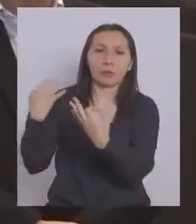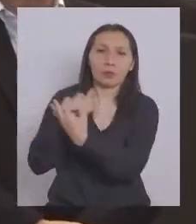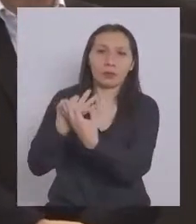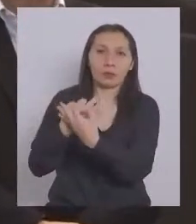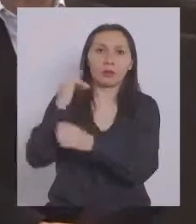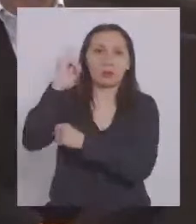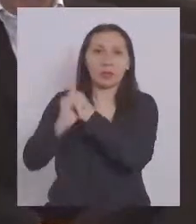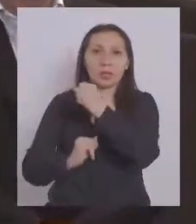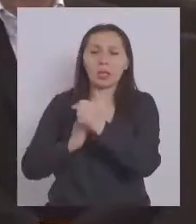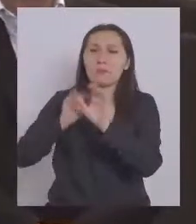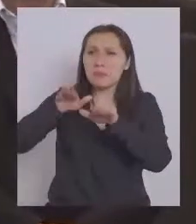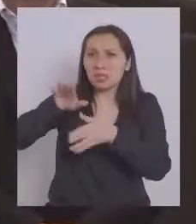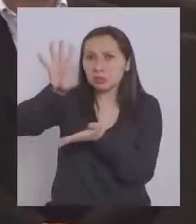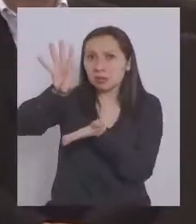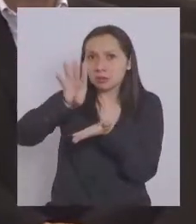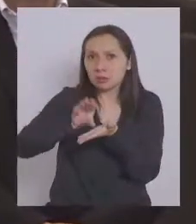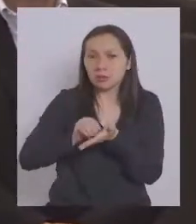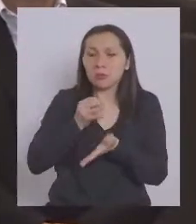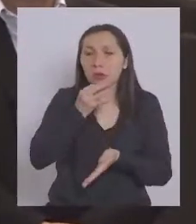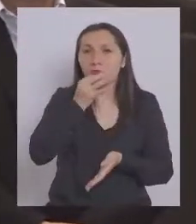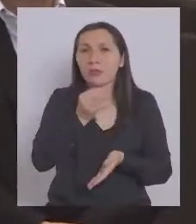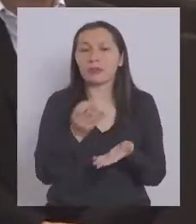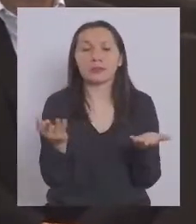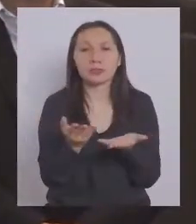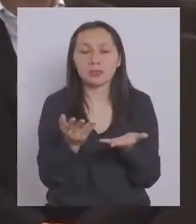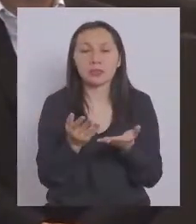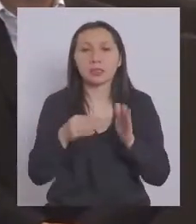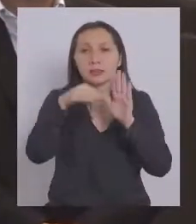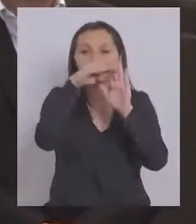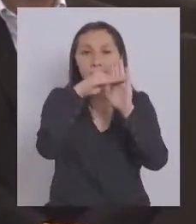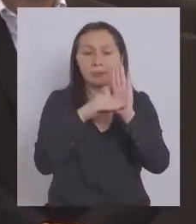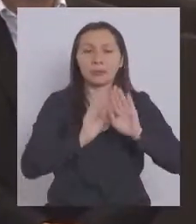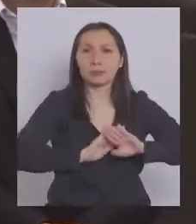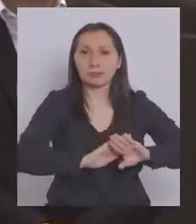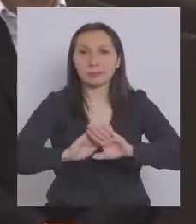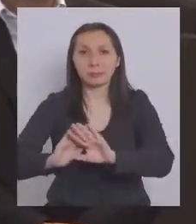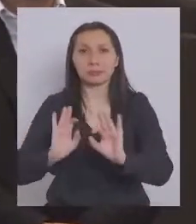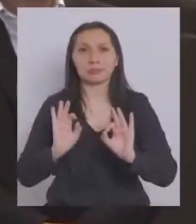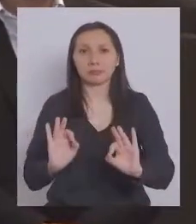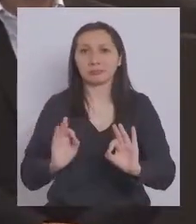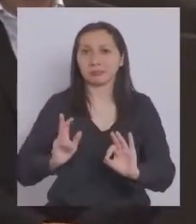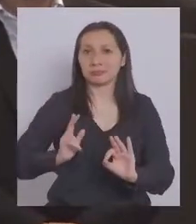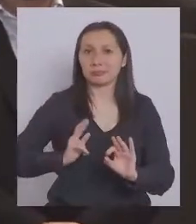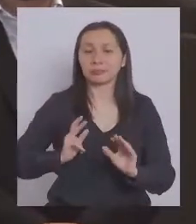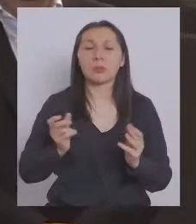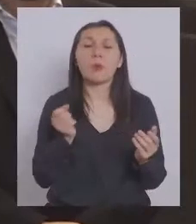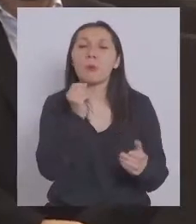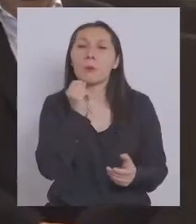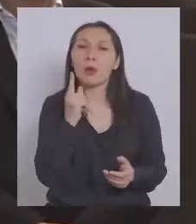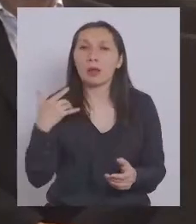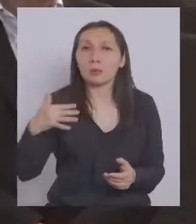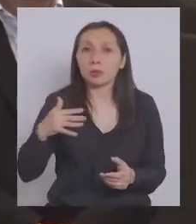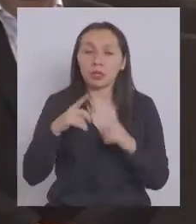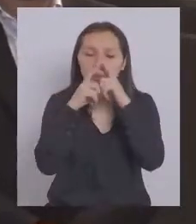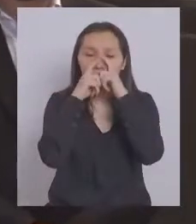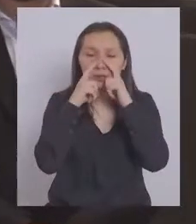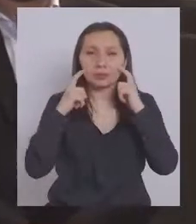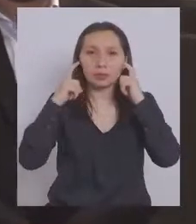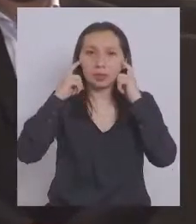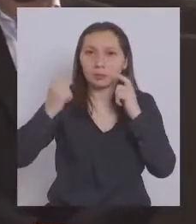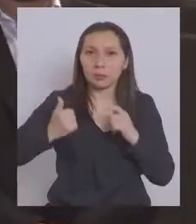recomendaciones internacionales que indican que con las medidas preventivas adecuadas, principalmente la